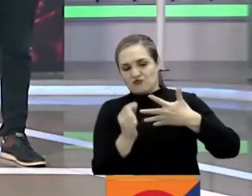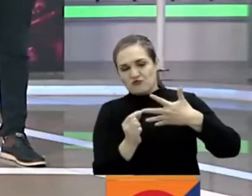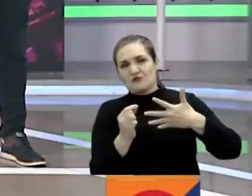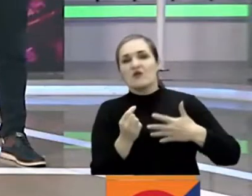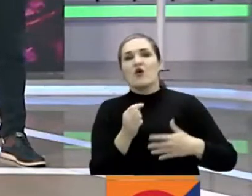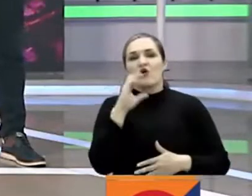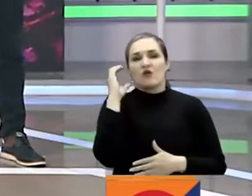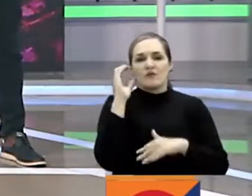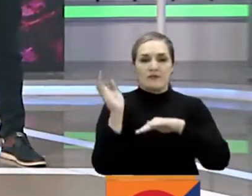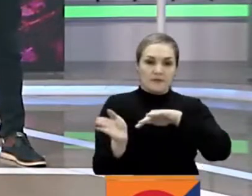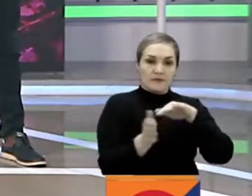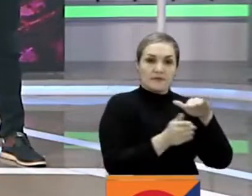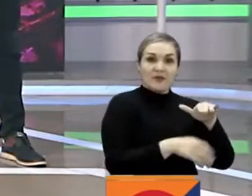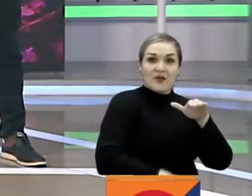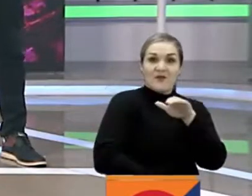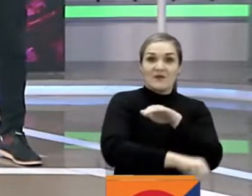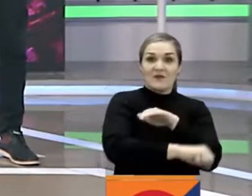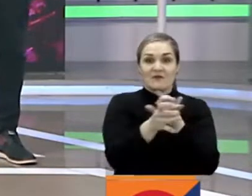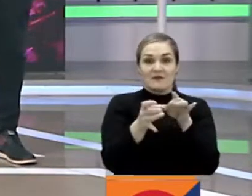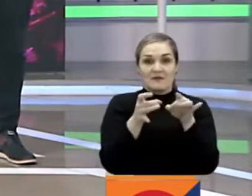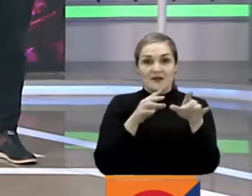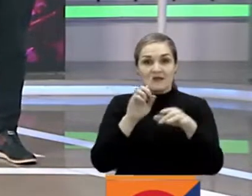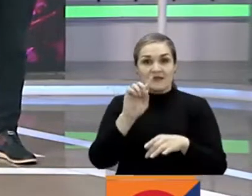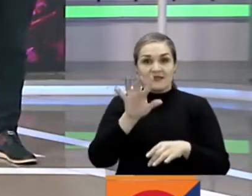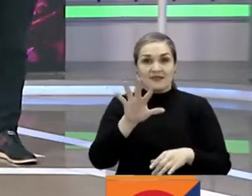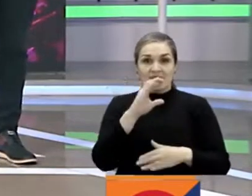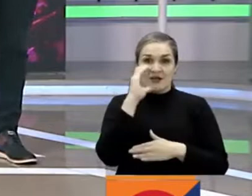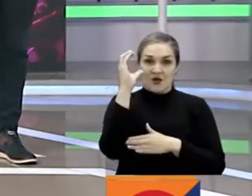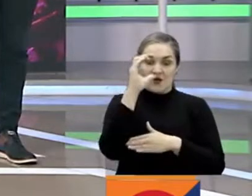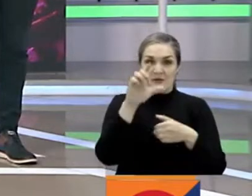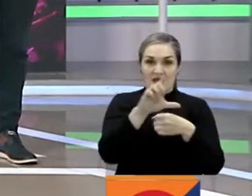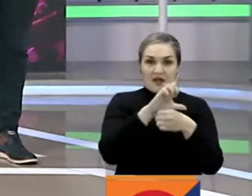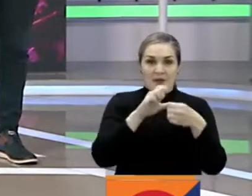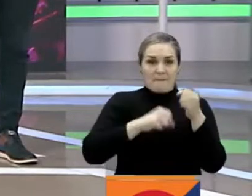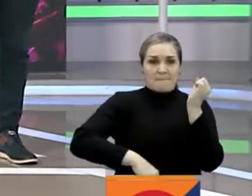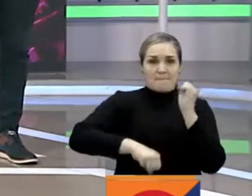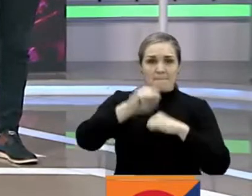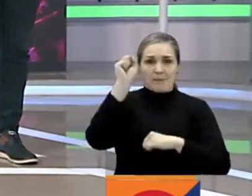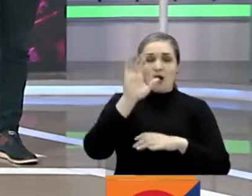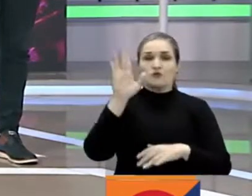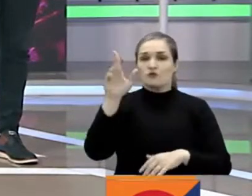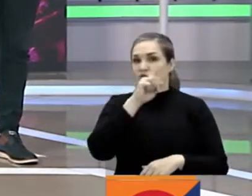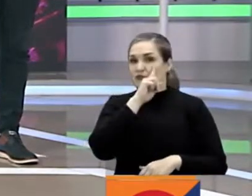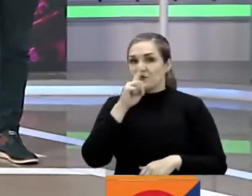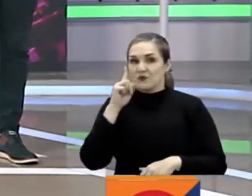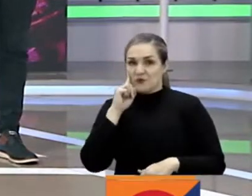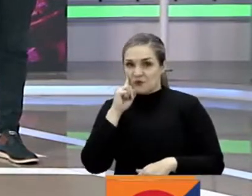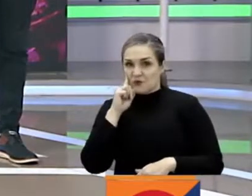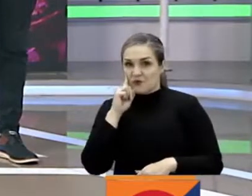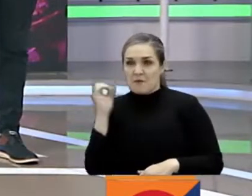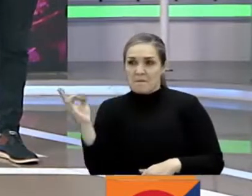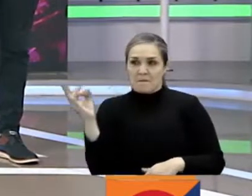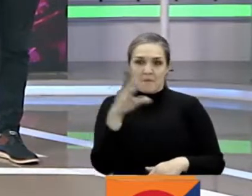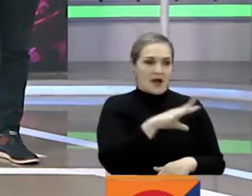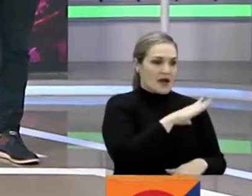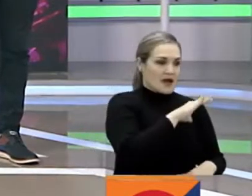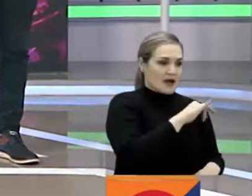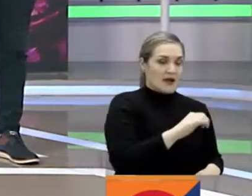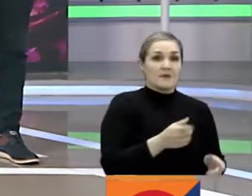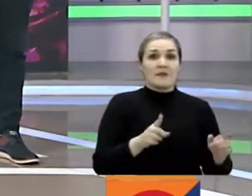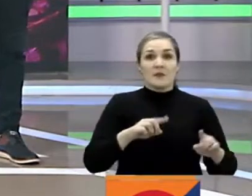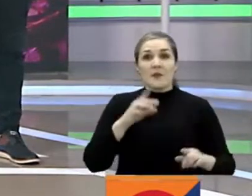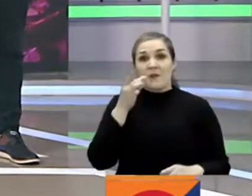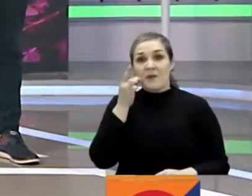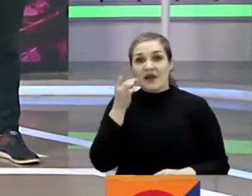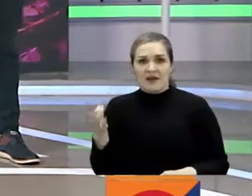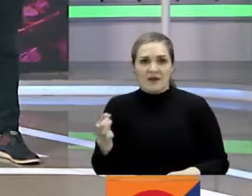ahora de fútbol y la fecha 15 de nuestra Liga Colombiana, victoria del Junior de Comesaña frente al Deportivo Cali. También el Pereira ganó 2-0